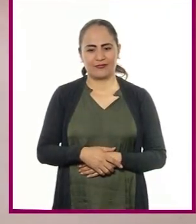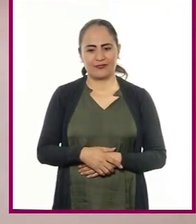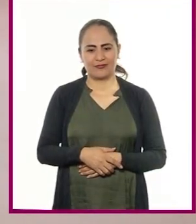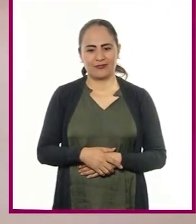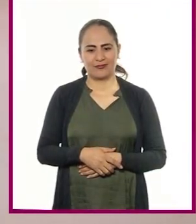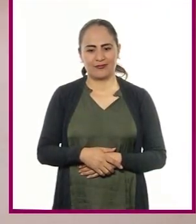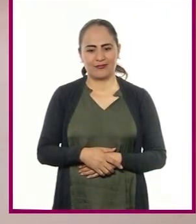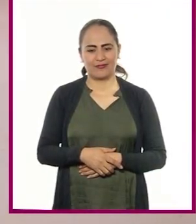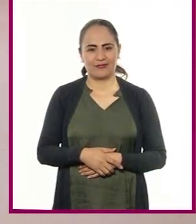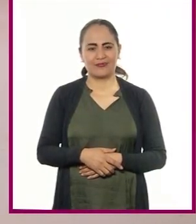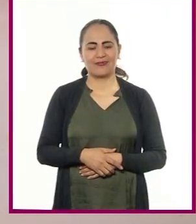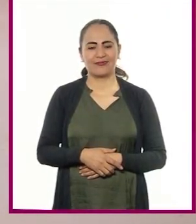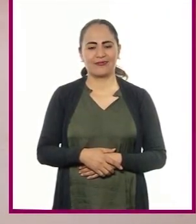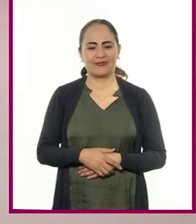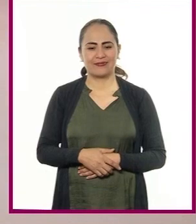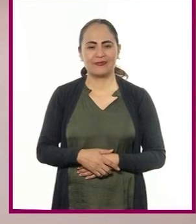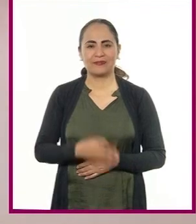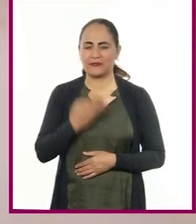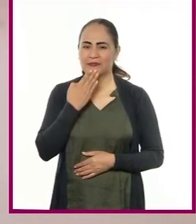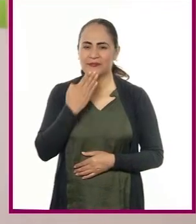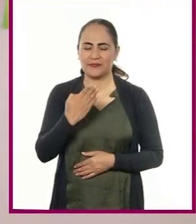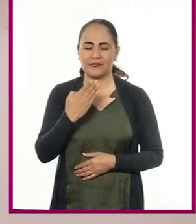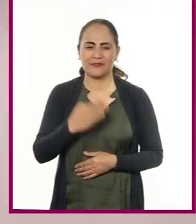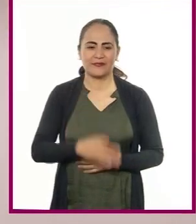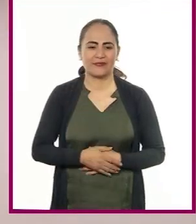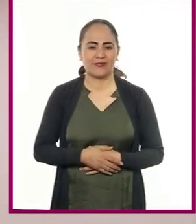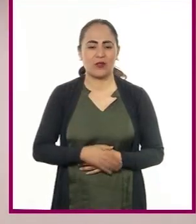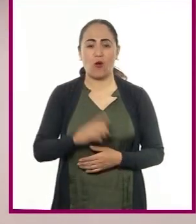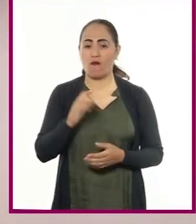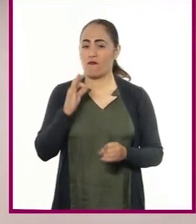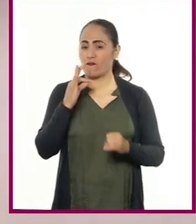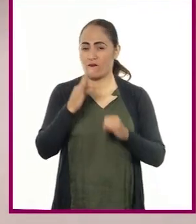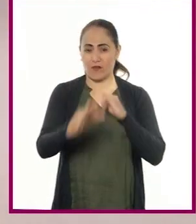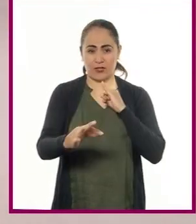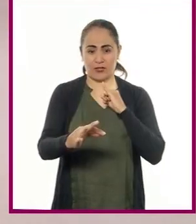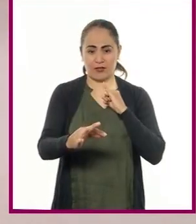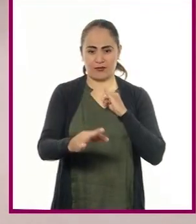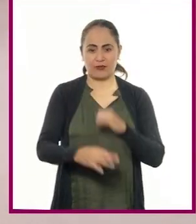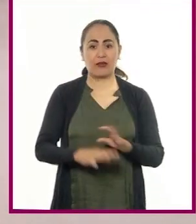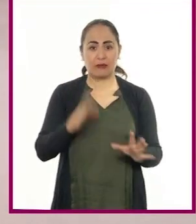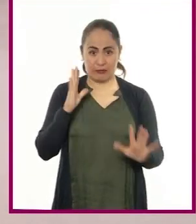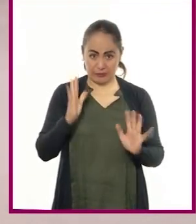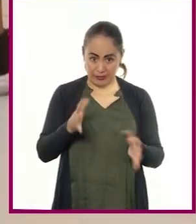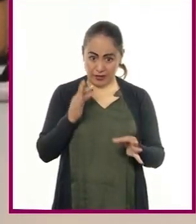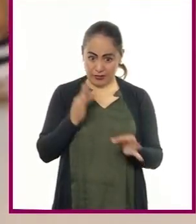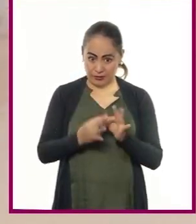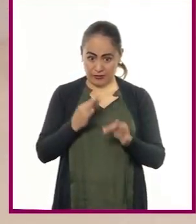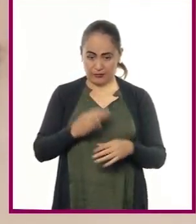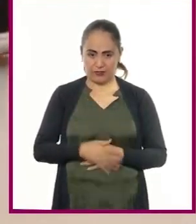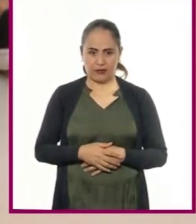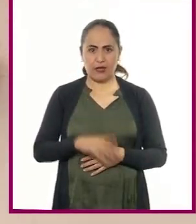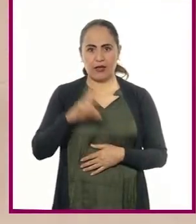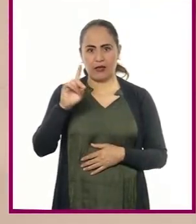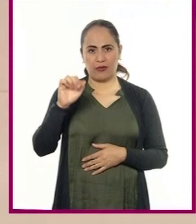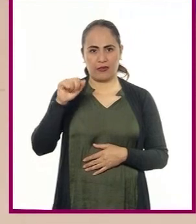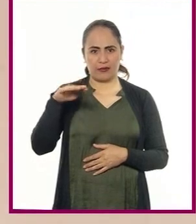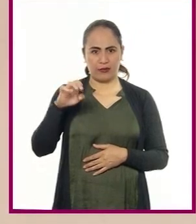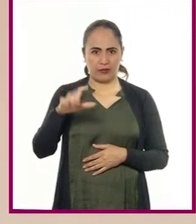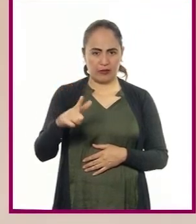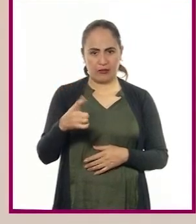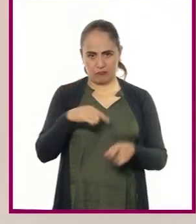¿Qué muestra? Bien. Última, última, última. Dice maestra. Pero lo metió Daniel. Sí, ¿ah, yo?